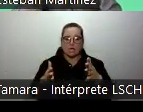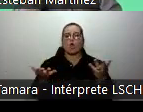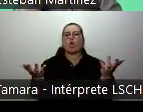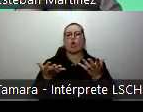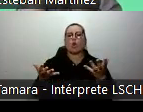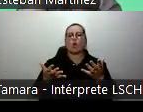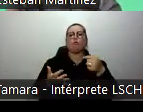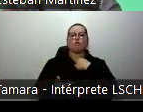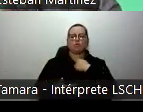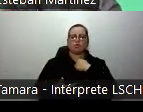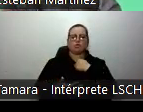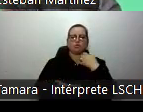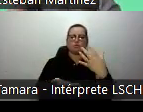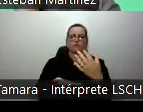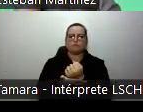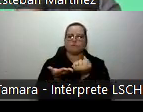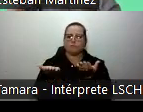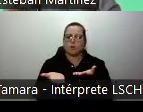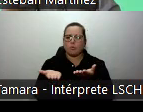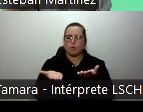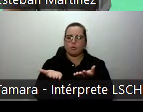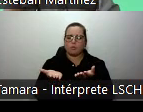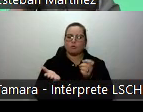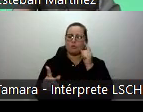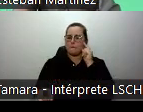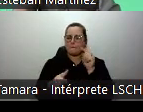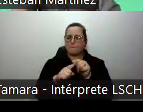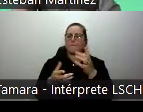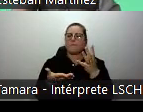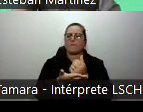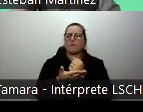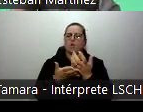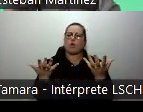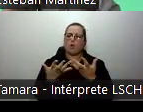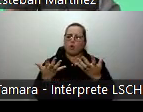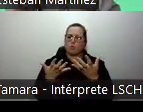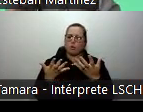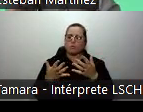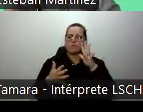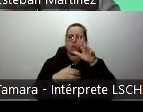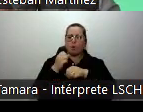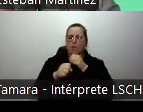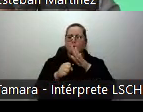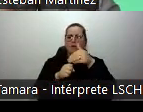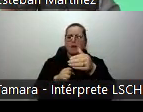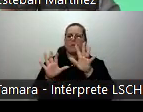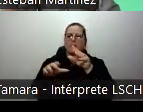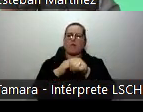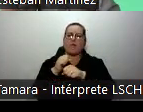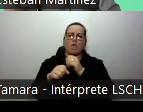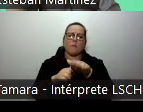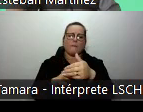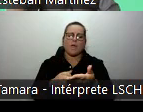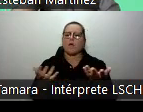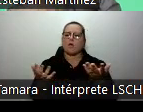tienes que preguntarte bueno y cómo llego Cómo llego a esta meta Cómo llego esta meta que yo quiero cumplir en 5 años más o en 10 años más este